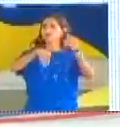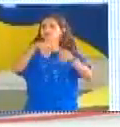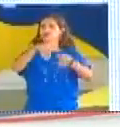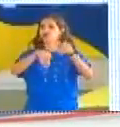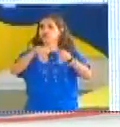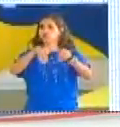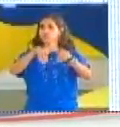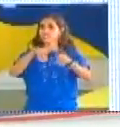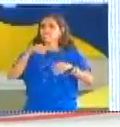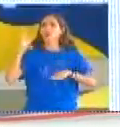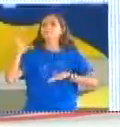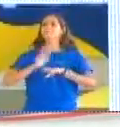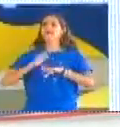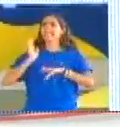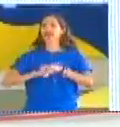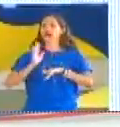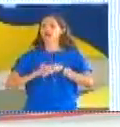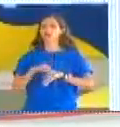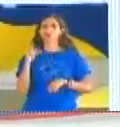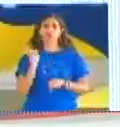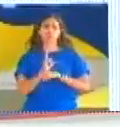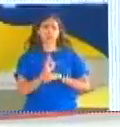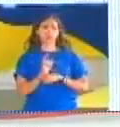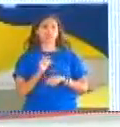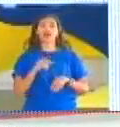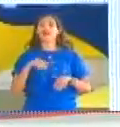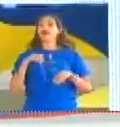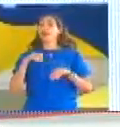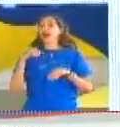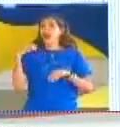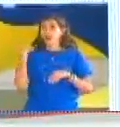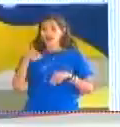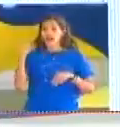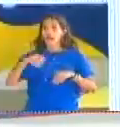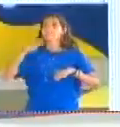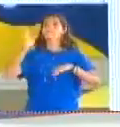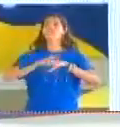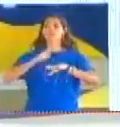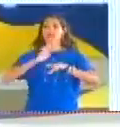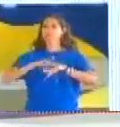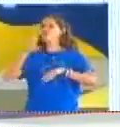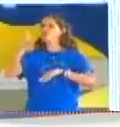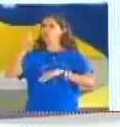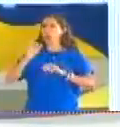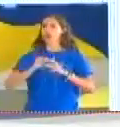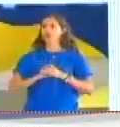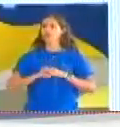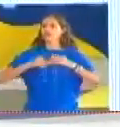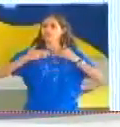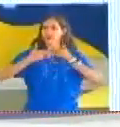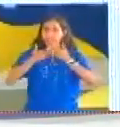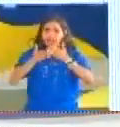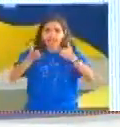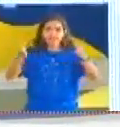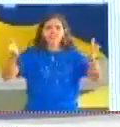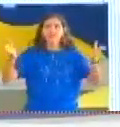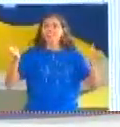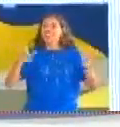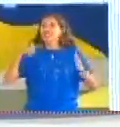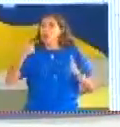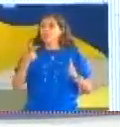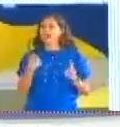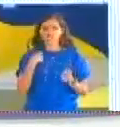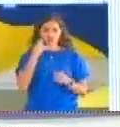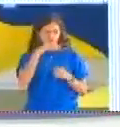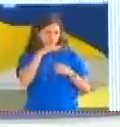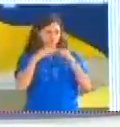Sería un pecado no votar el domingo, cuando se está dando esta oportunidad. Después que nadie se